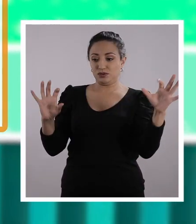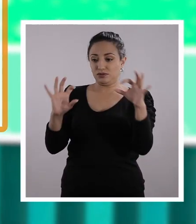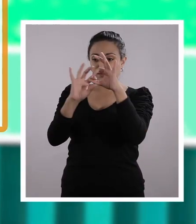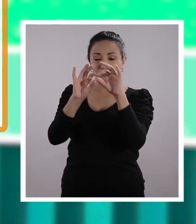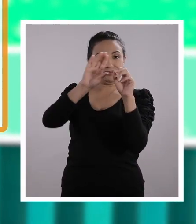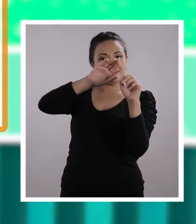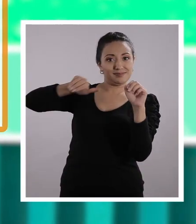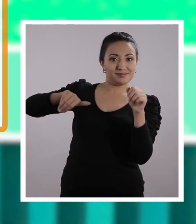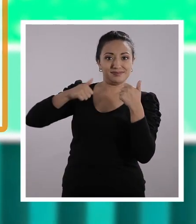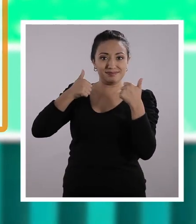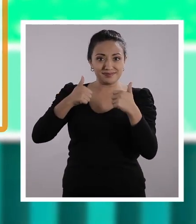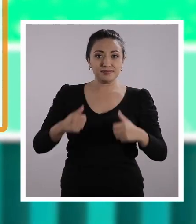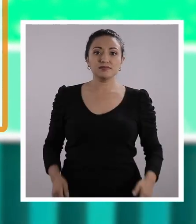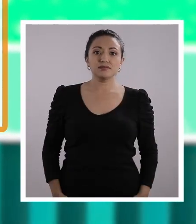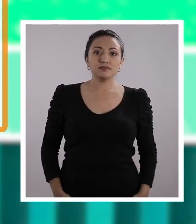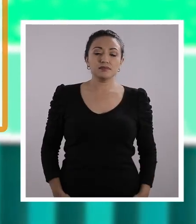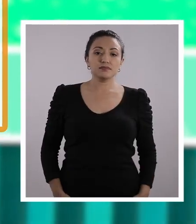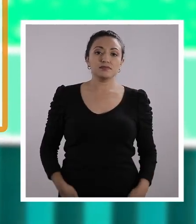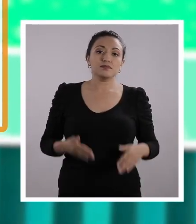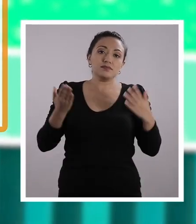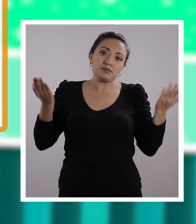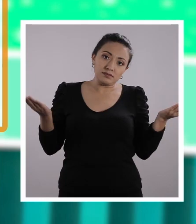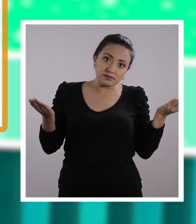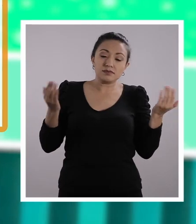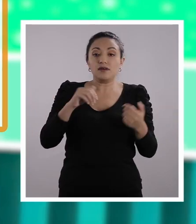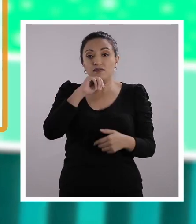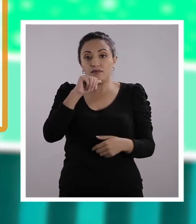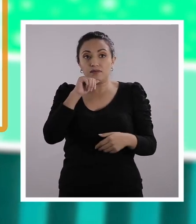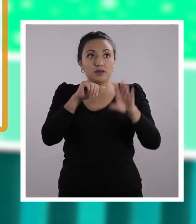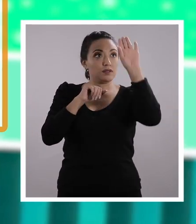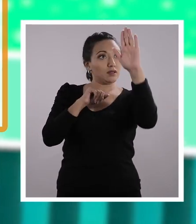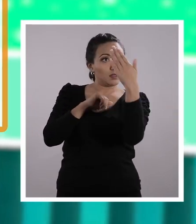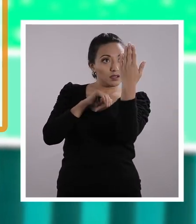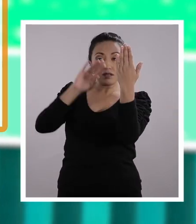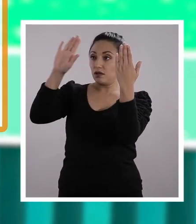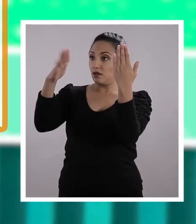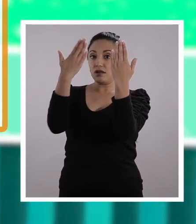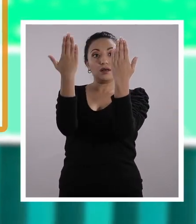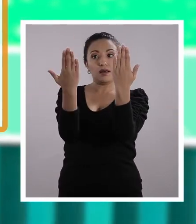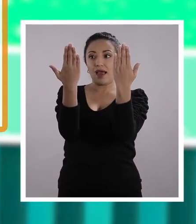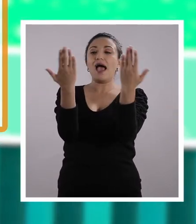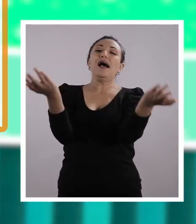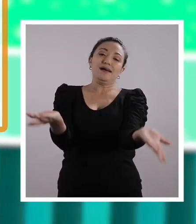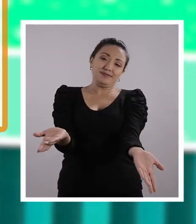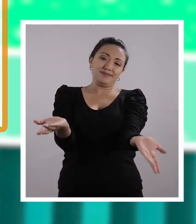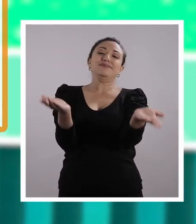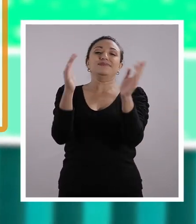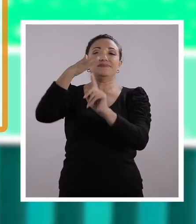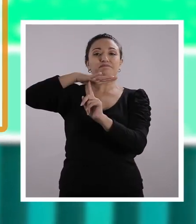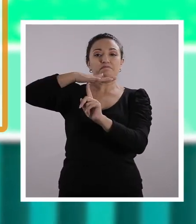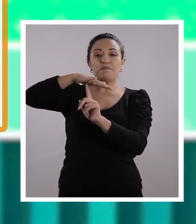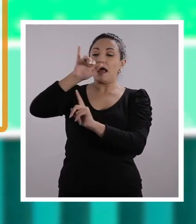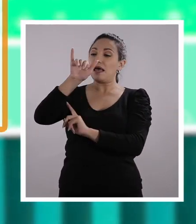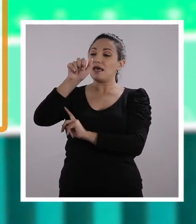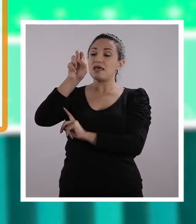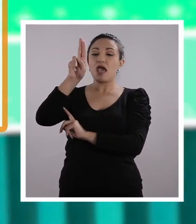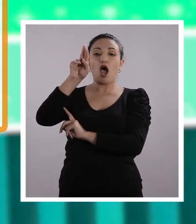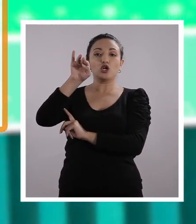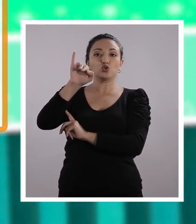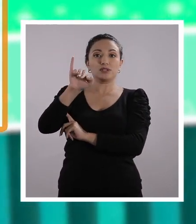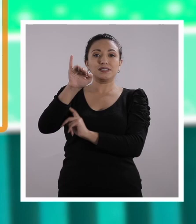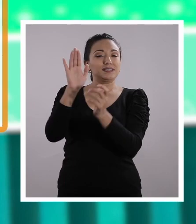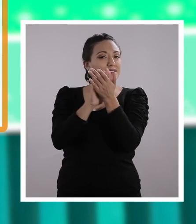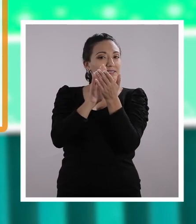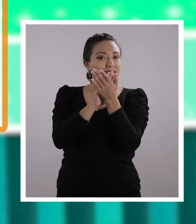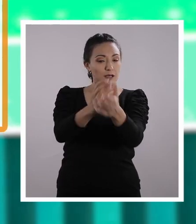está tortuga y tortuga y muy bien obviamente si le damos la vuelta a esta y a esta otra el parque nacional